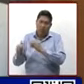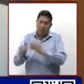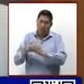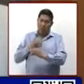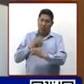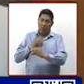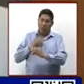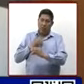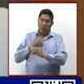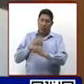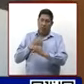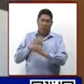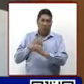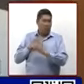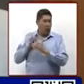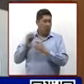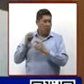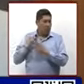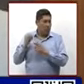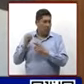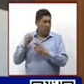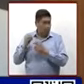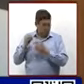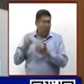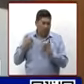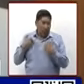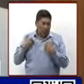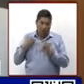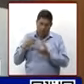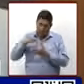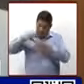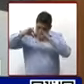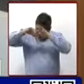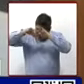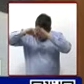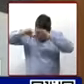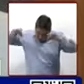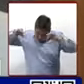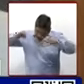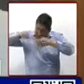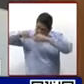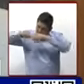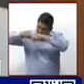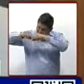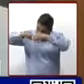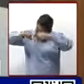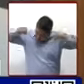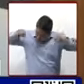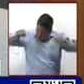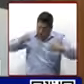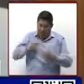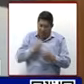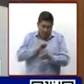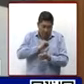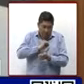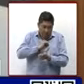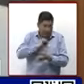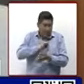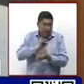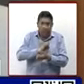Legislativa están con intervención notarial, están cerradas, lacradas en